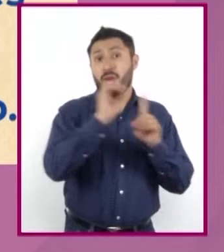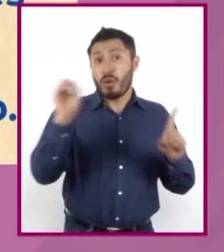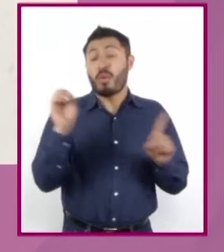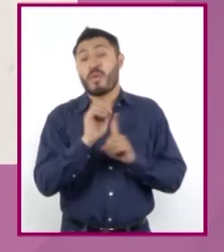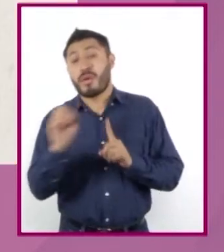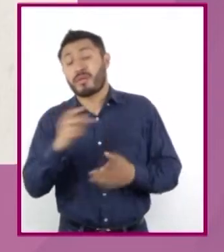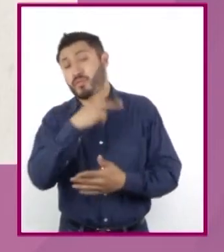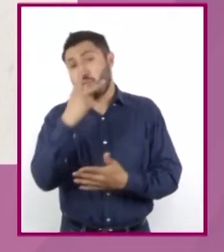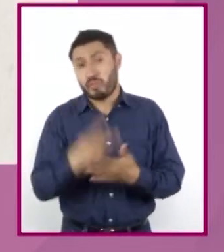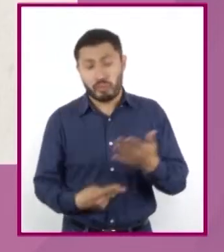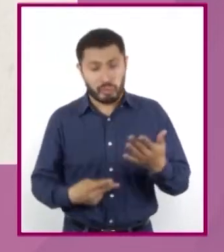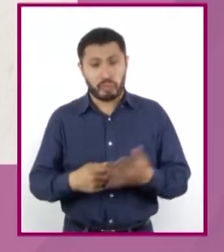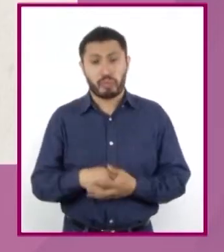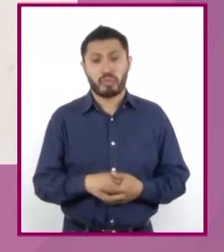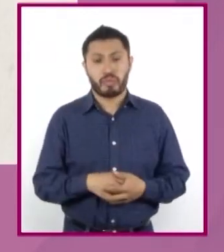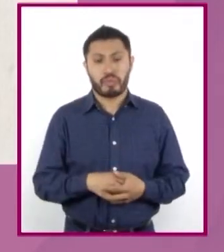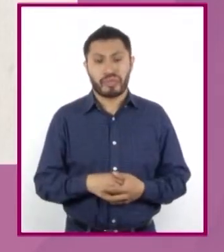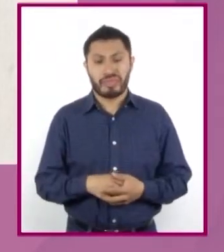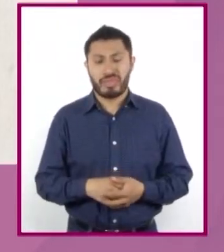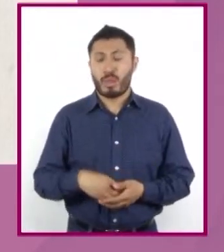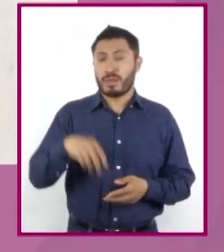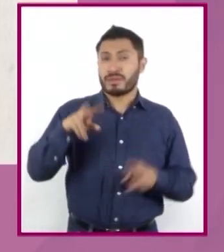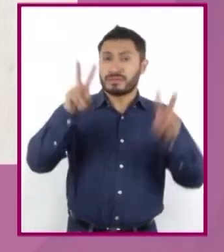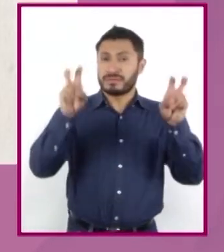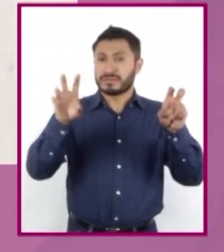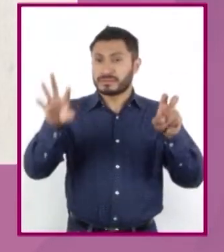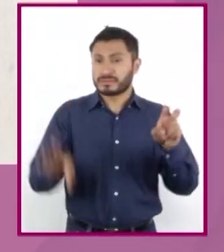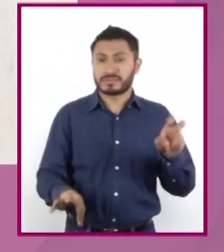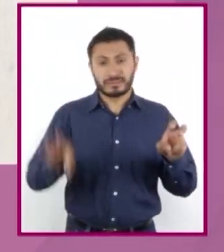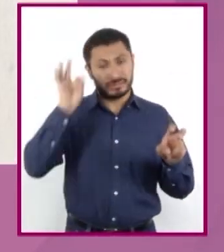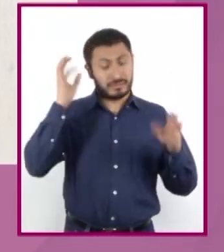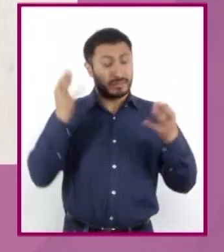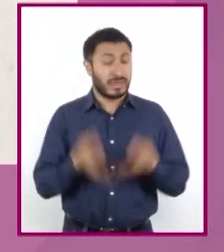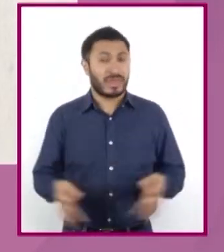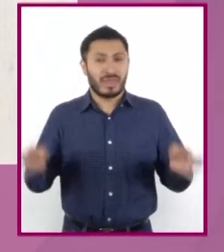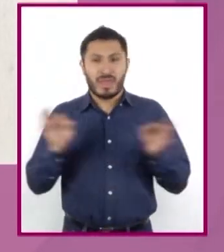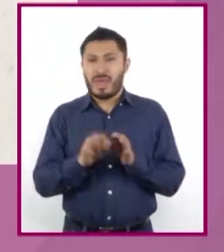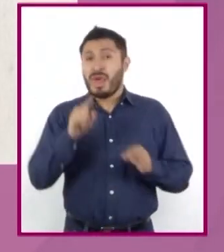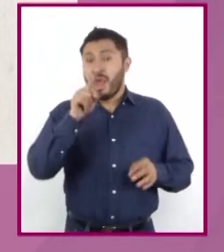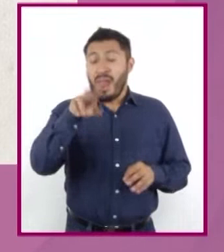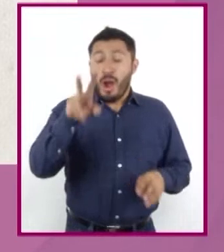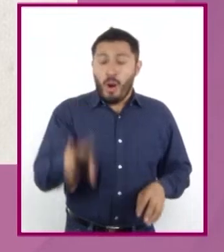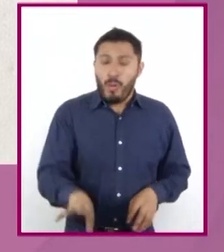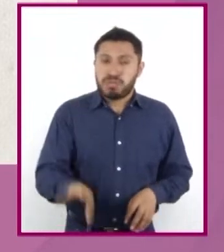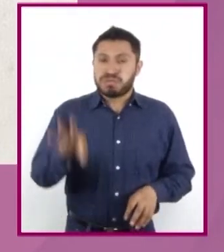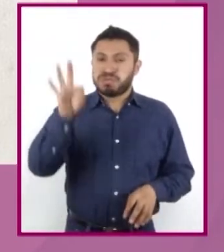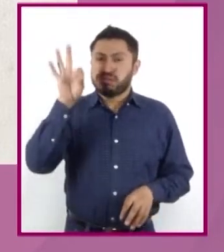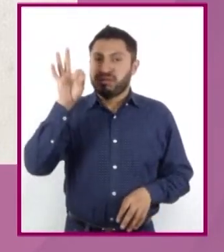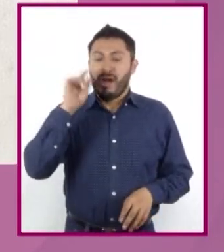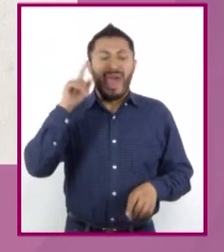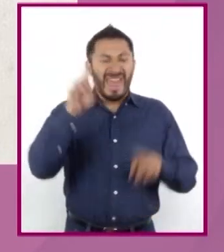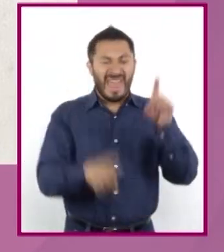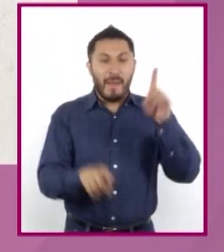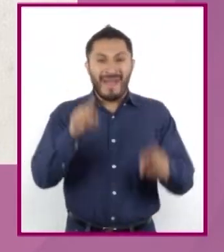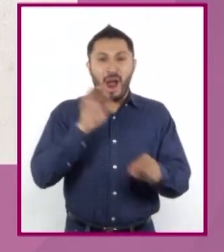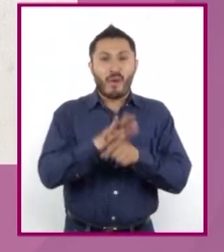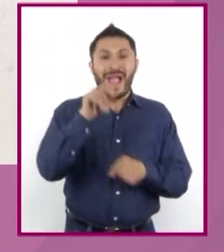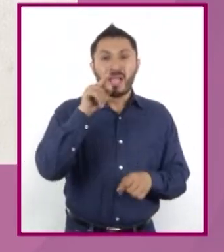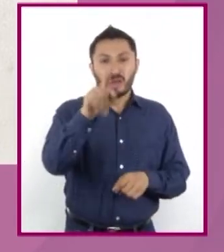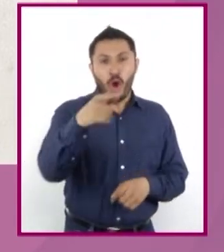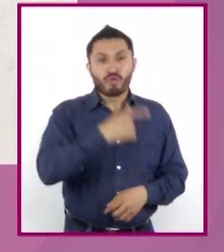trabajo. Para la elección del tema es importante que lo elijas con base en sus gustos e